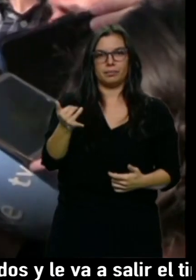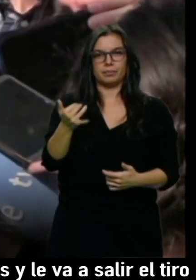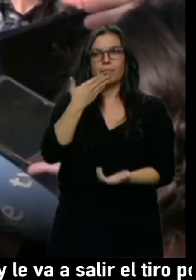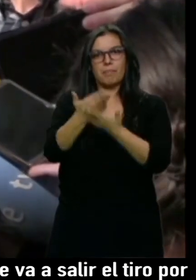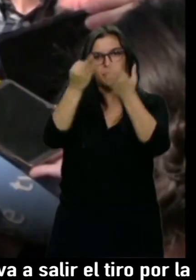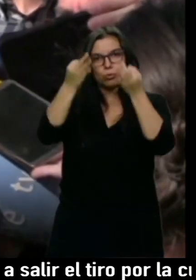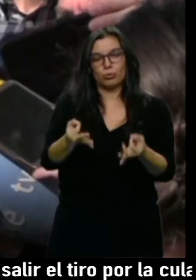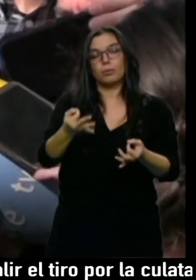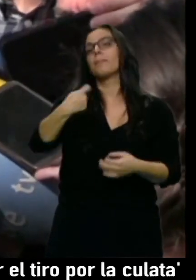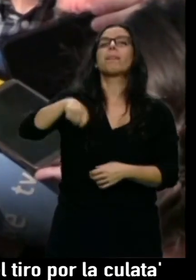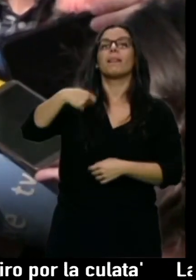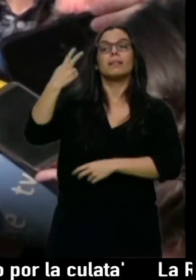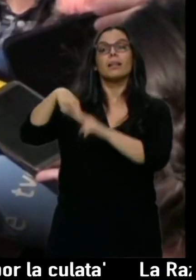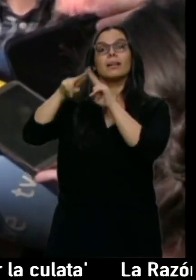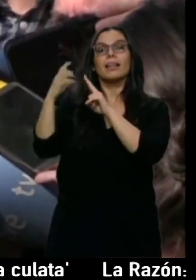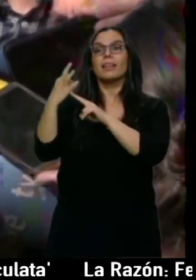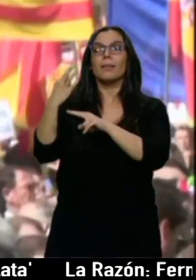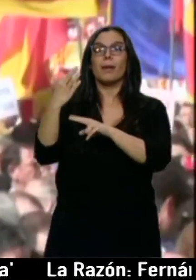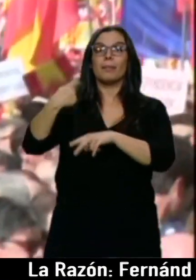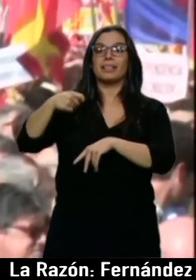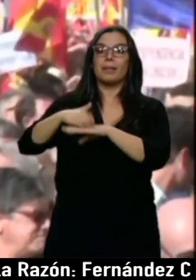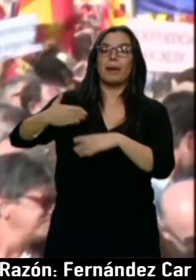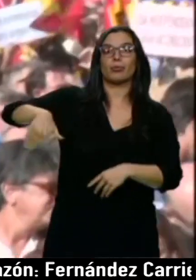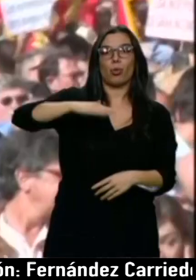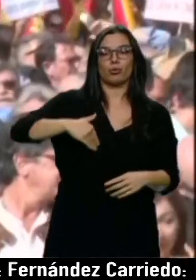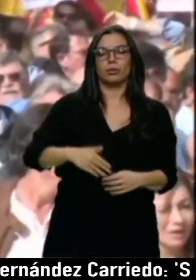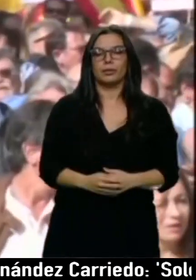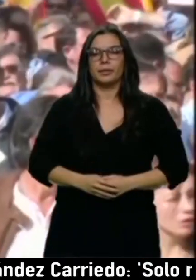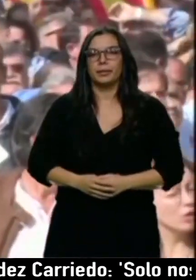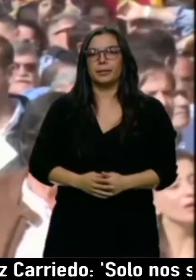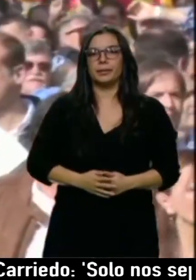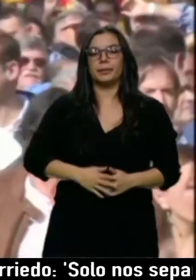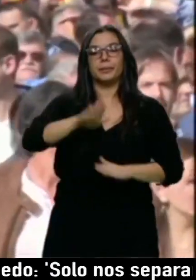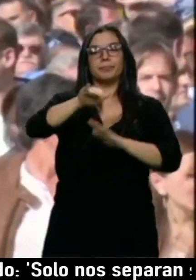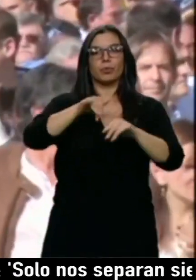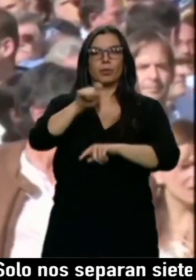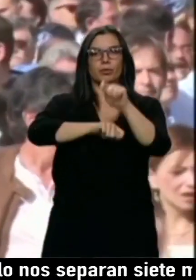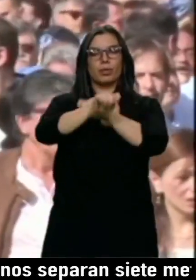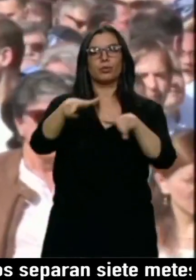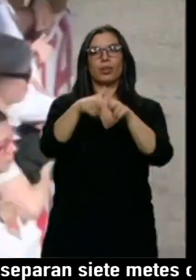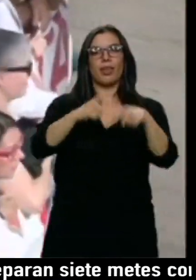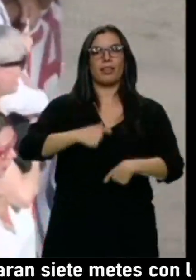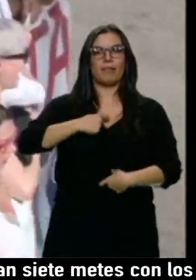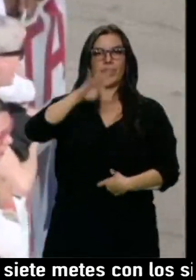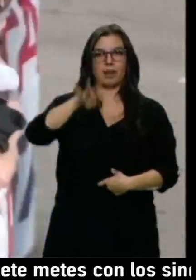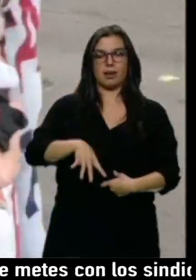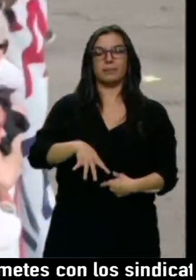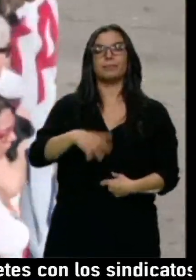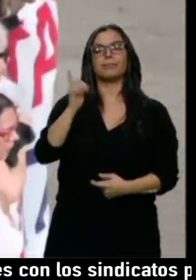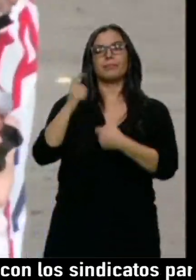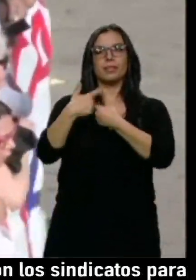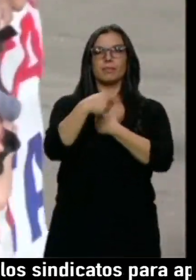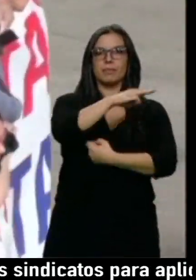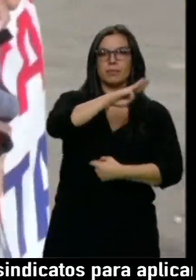la Generalitat tiene que serlo de todos los catalanes y catalanas. Convocaban la sociedad civil catalana. Han participado miembros del PP,